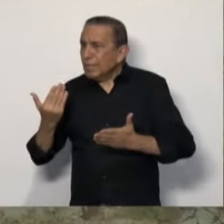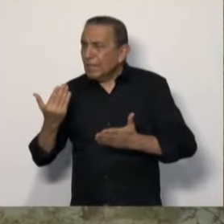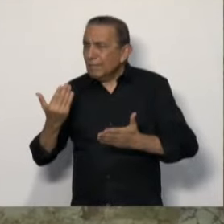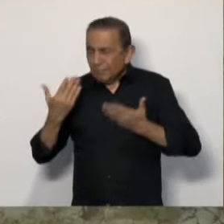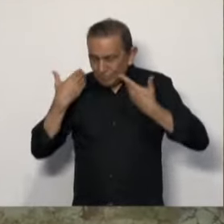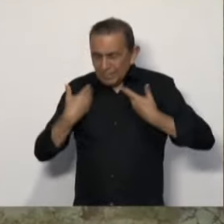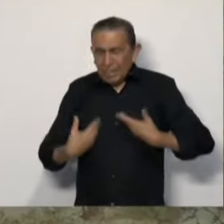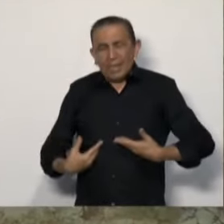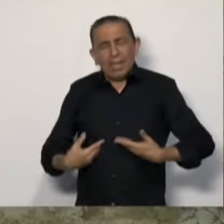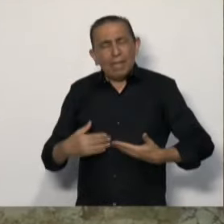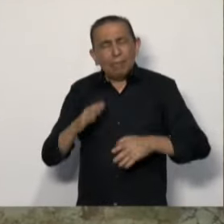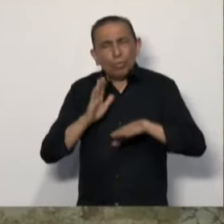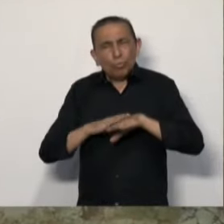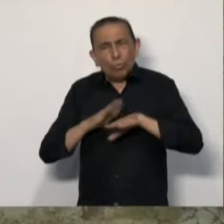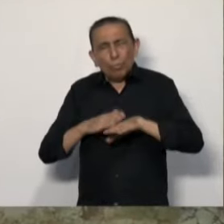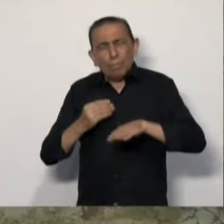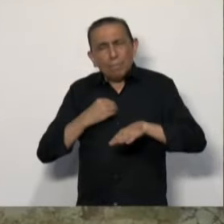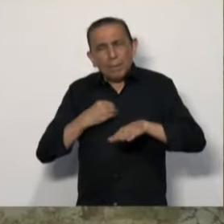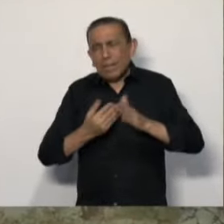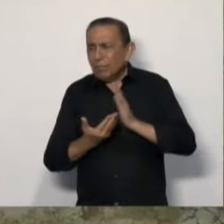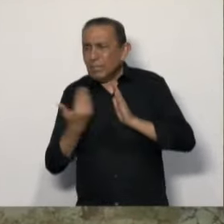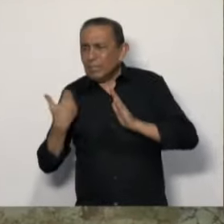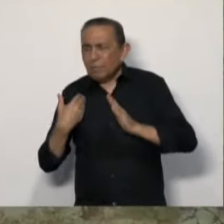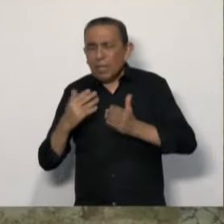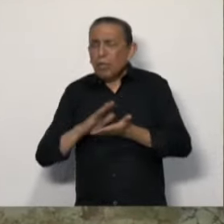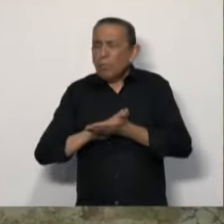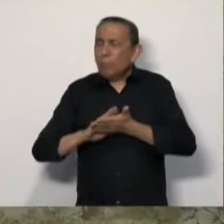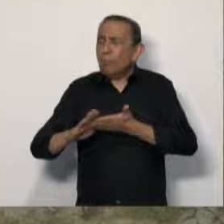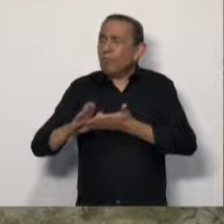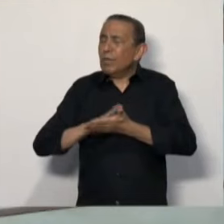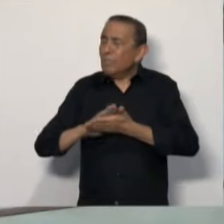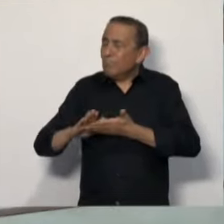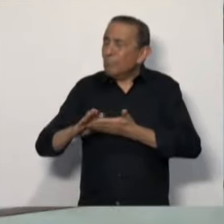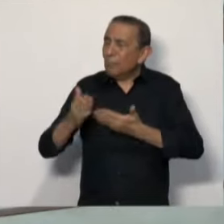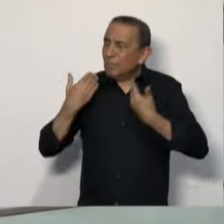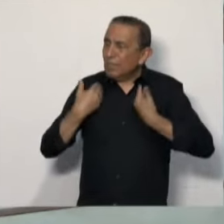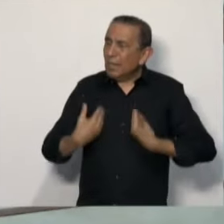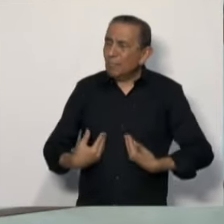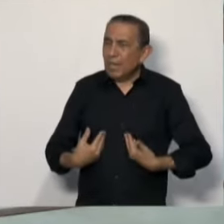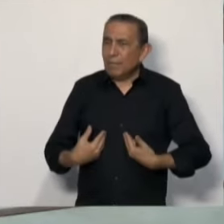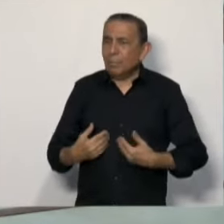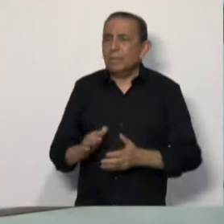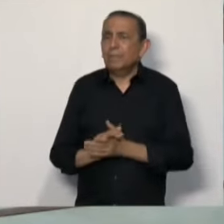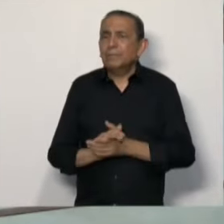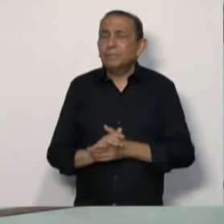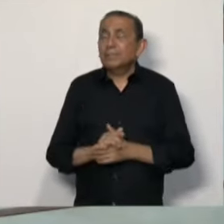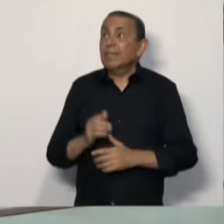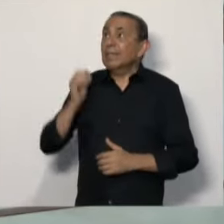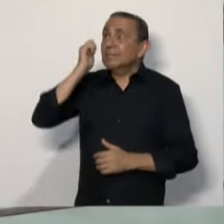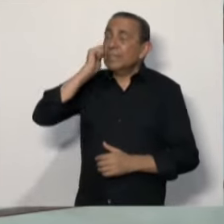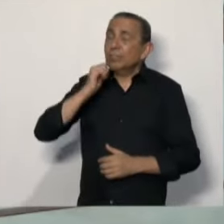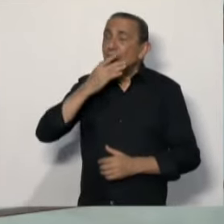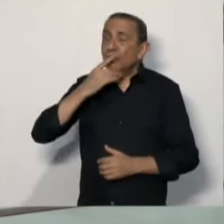Lávame totalmente de mi culpa y purifícame de mi pecado. Crea en mí, Dios